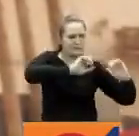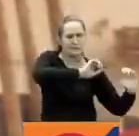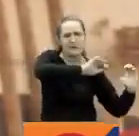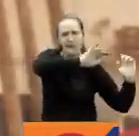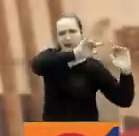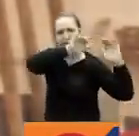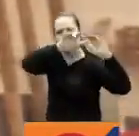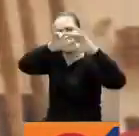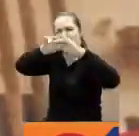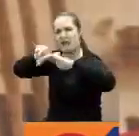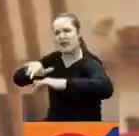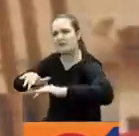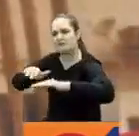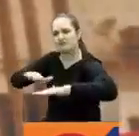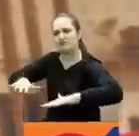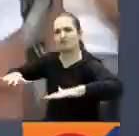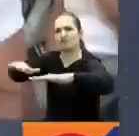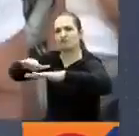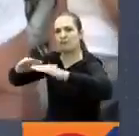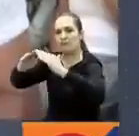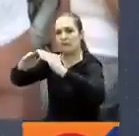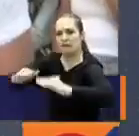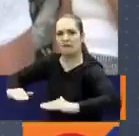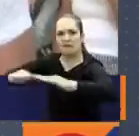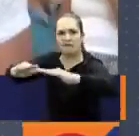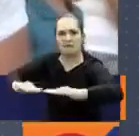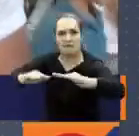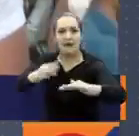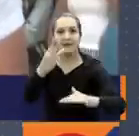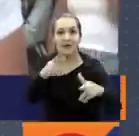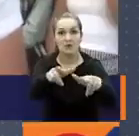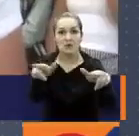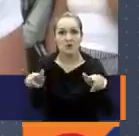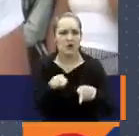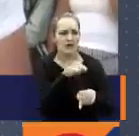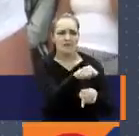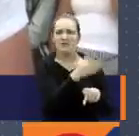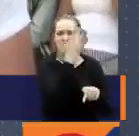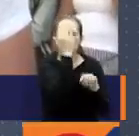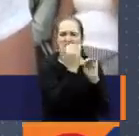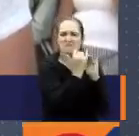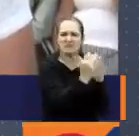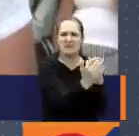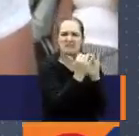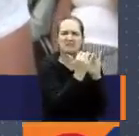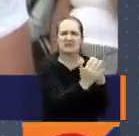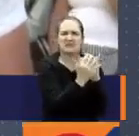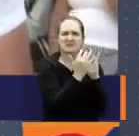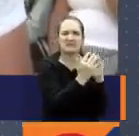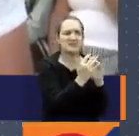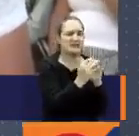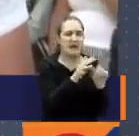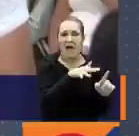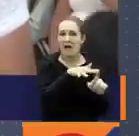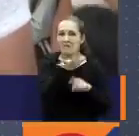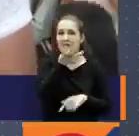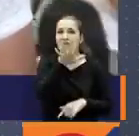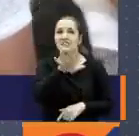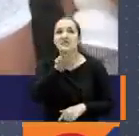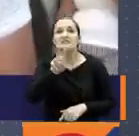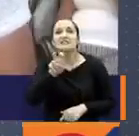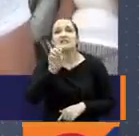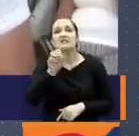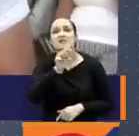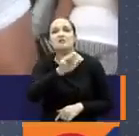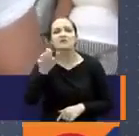departamento carlos gutiérrez está en esa zona del departamento para contarnos más detalles muy buenas tardes karlos situación hasta ahora